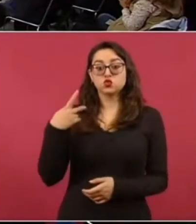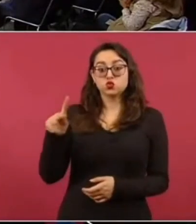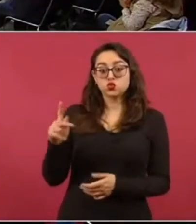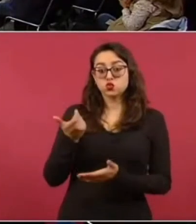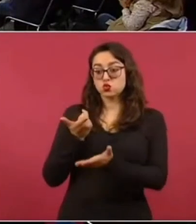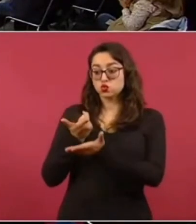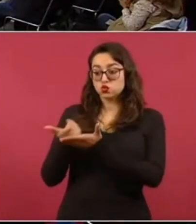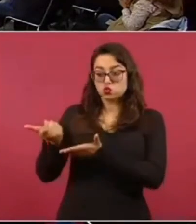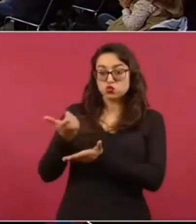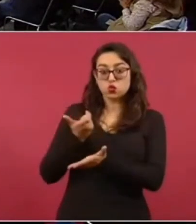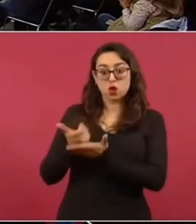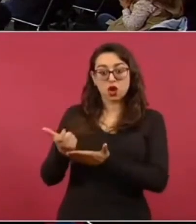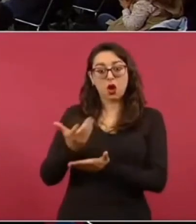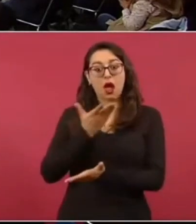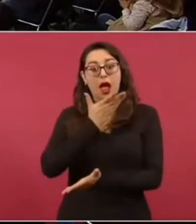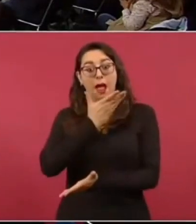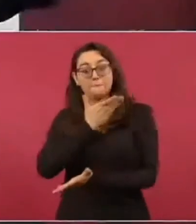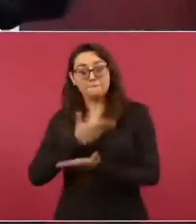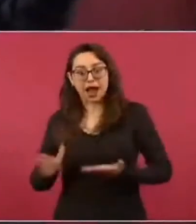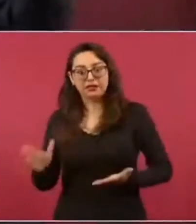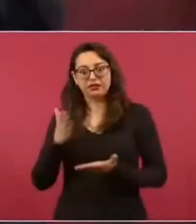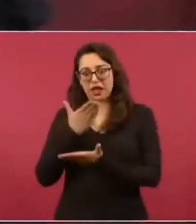los distritos, ¿no?,